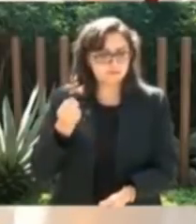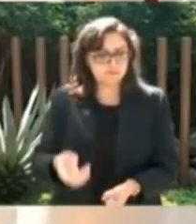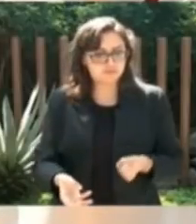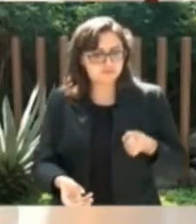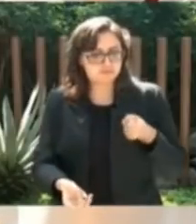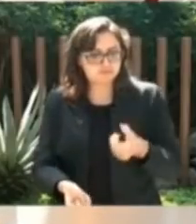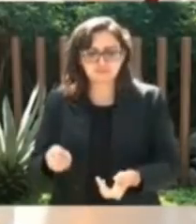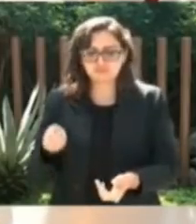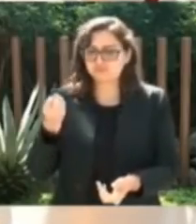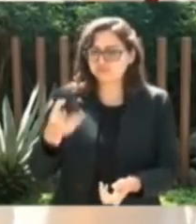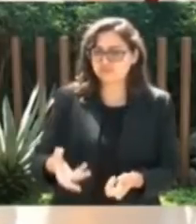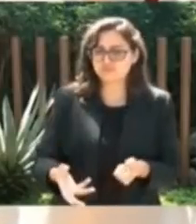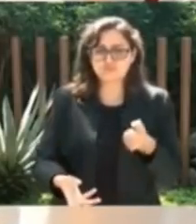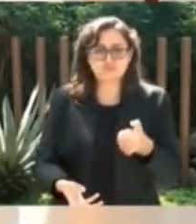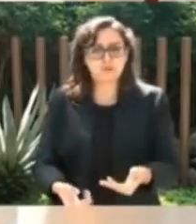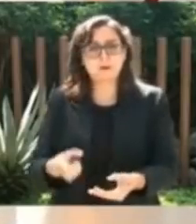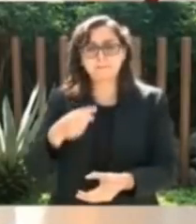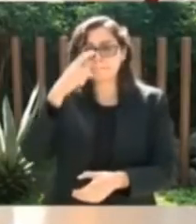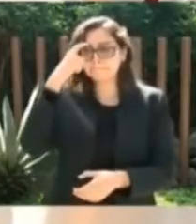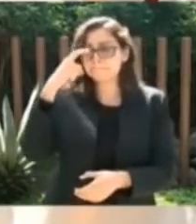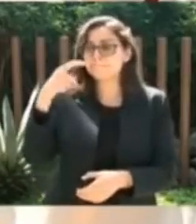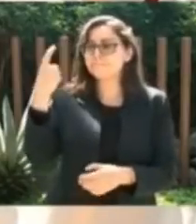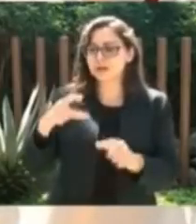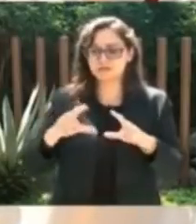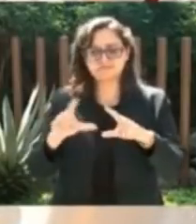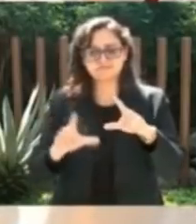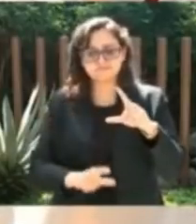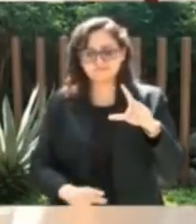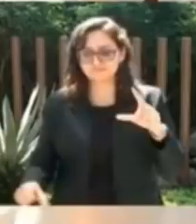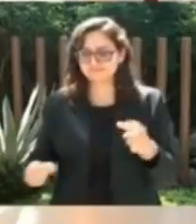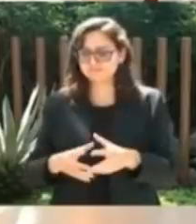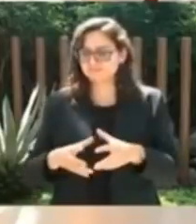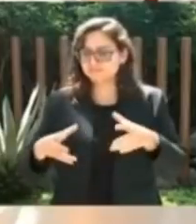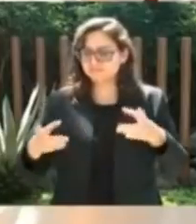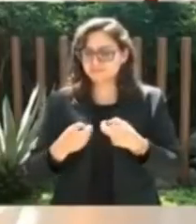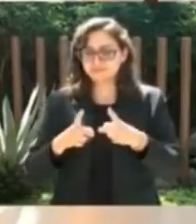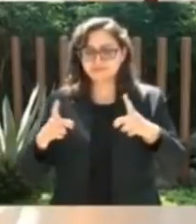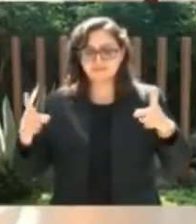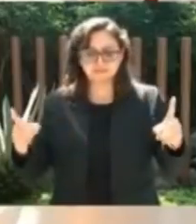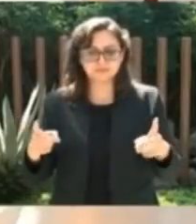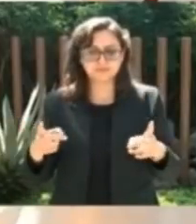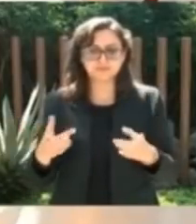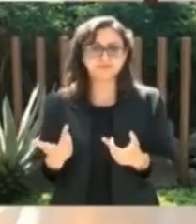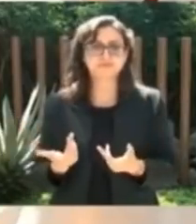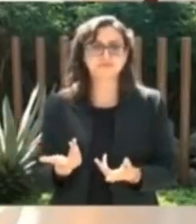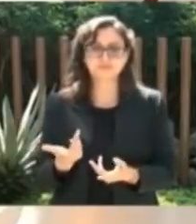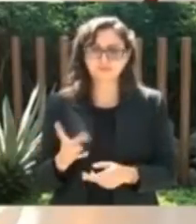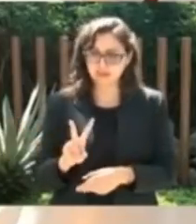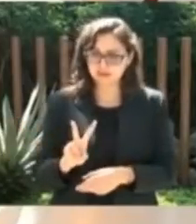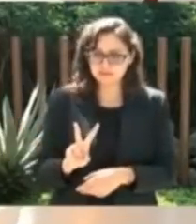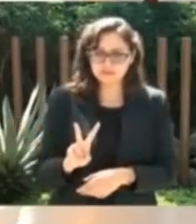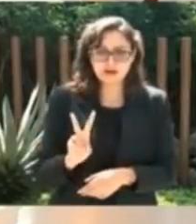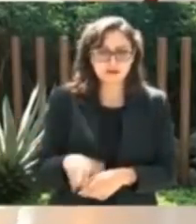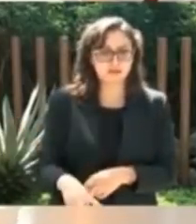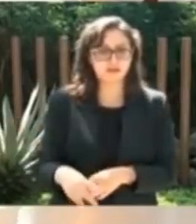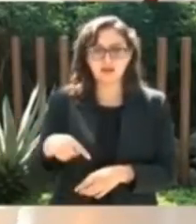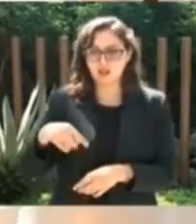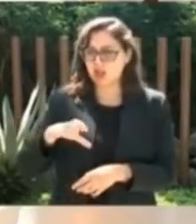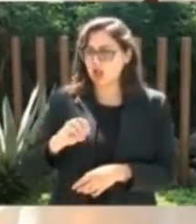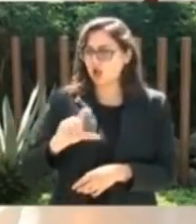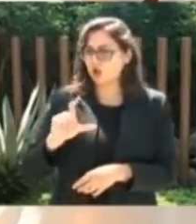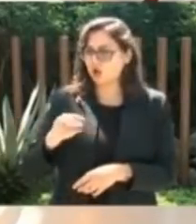el desarrollo del país. Es mucho lo que ha contribuido el